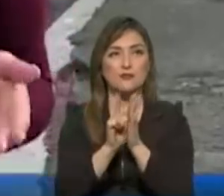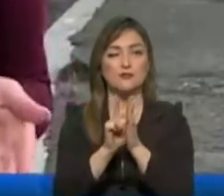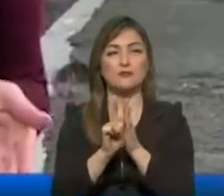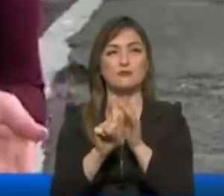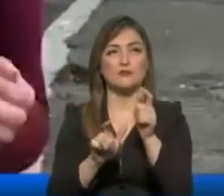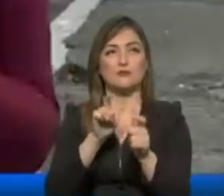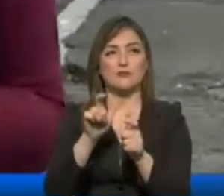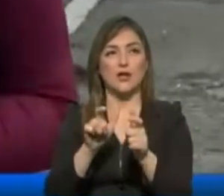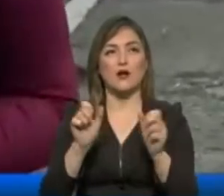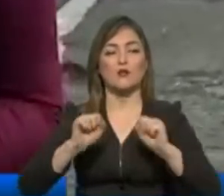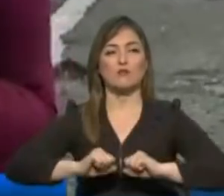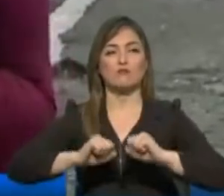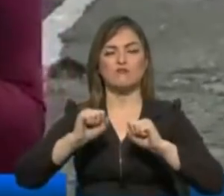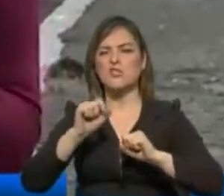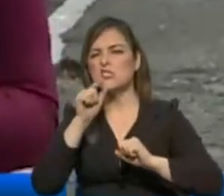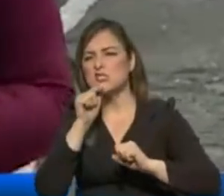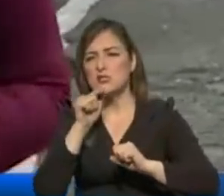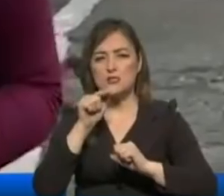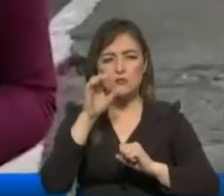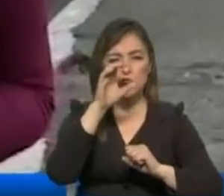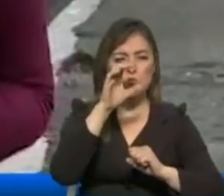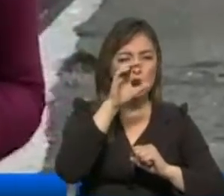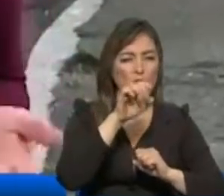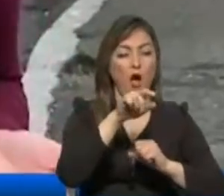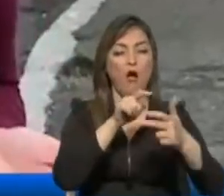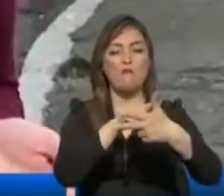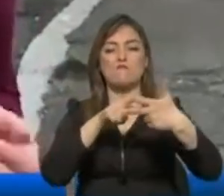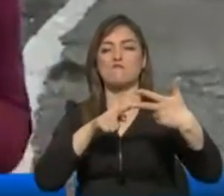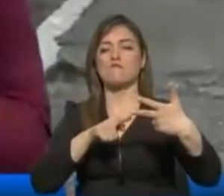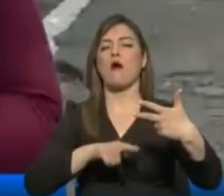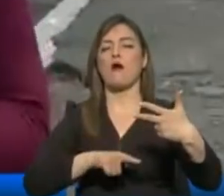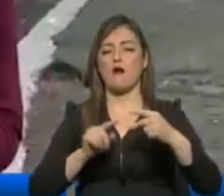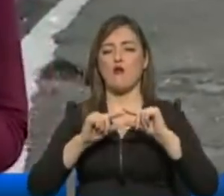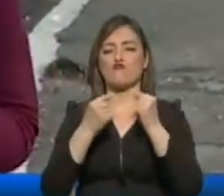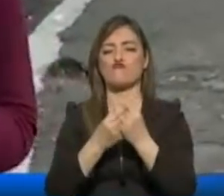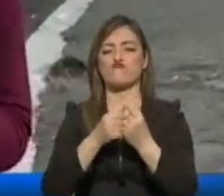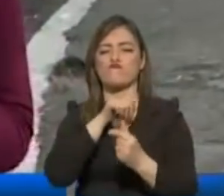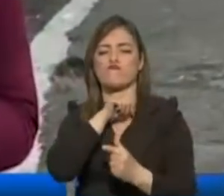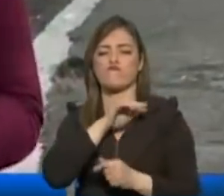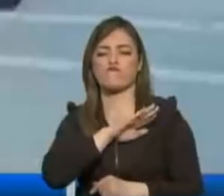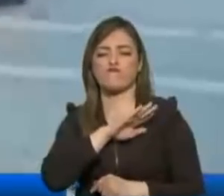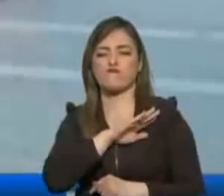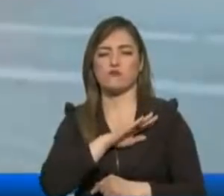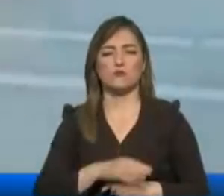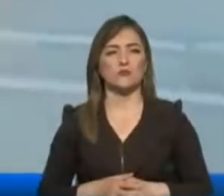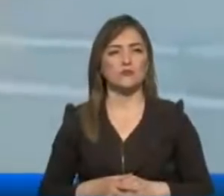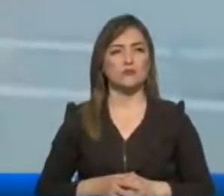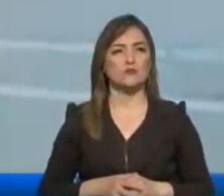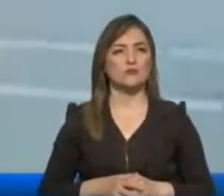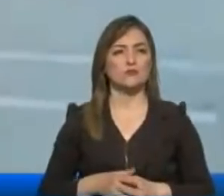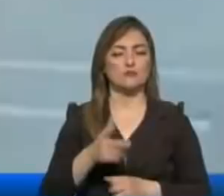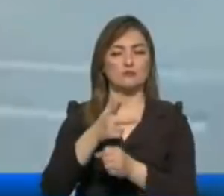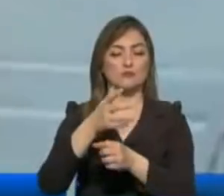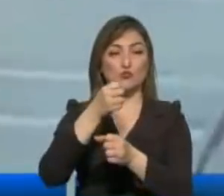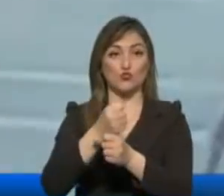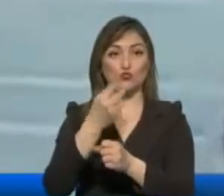permitieron identificar y capturar a tres presuntos delincuentes integrantes de una banda delictiva. Los videos de